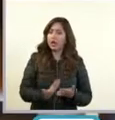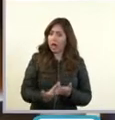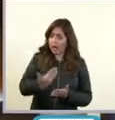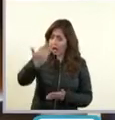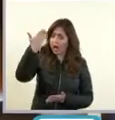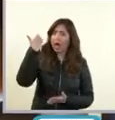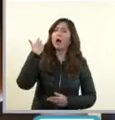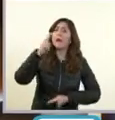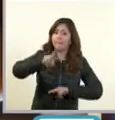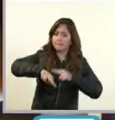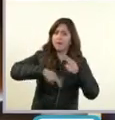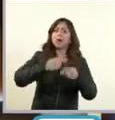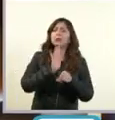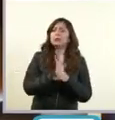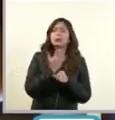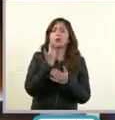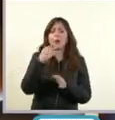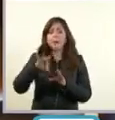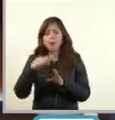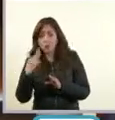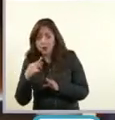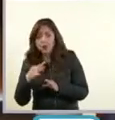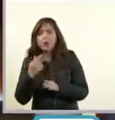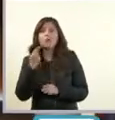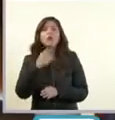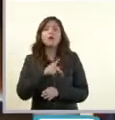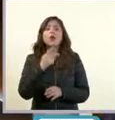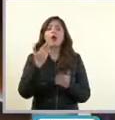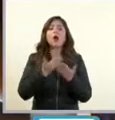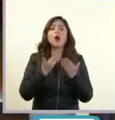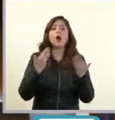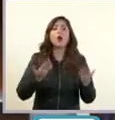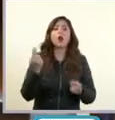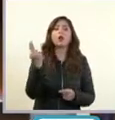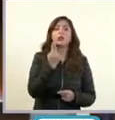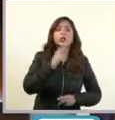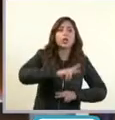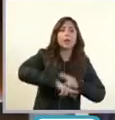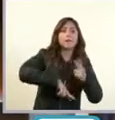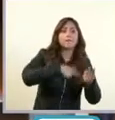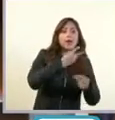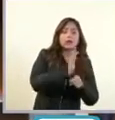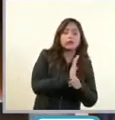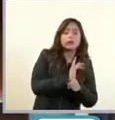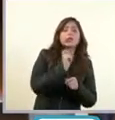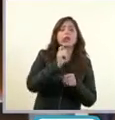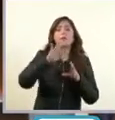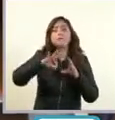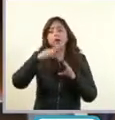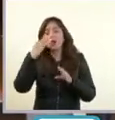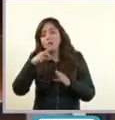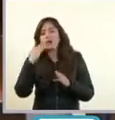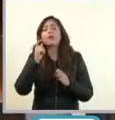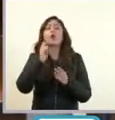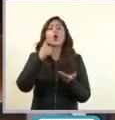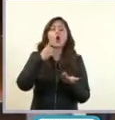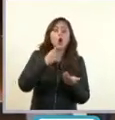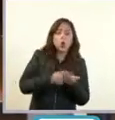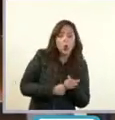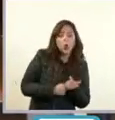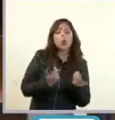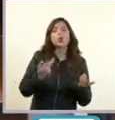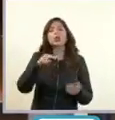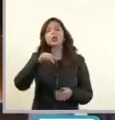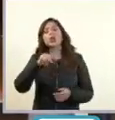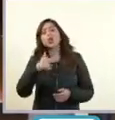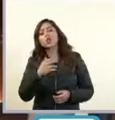Actualmente Exacto. ya no concibes el cine sin palomitas, sin hot dogs, Sin sin los las nachos, salchichas ahora sí, preparadas, es correcto.